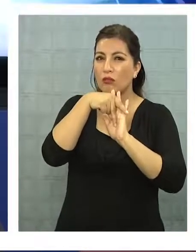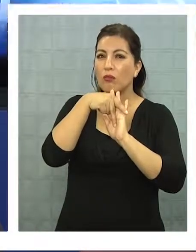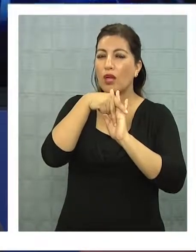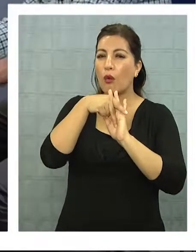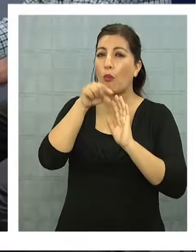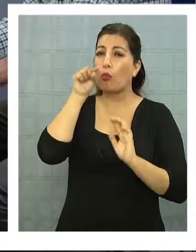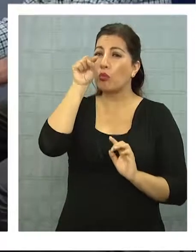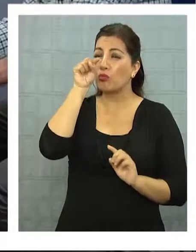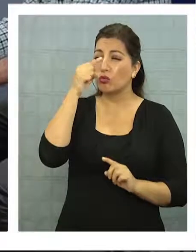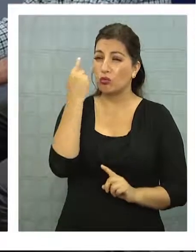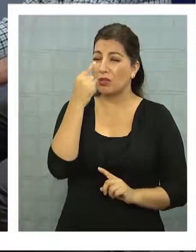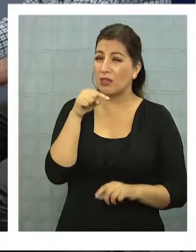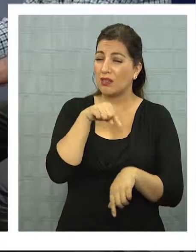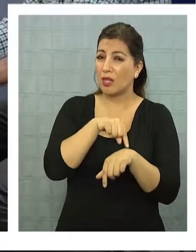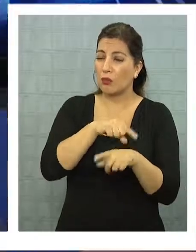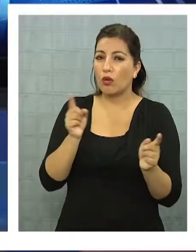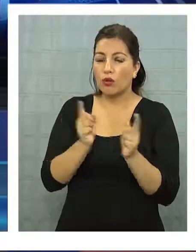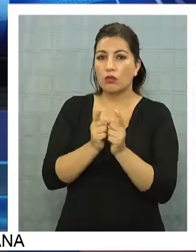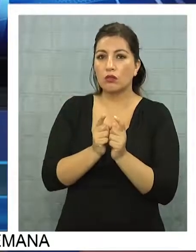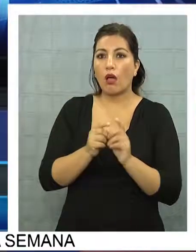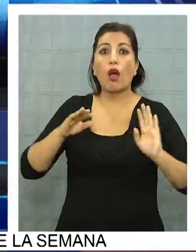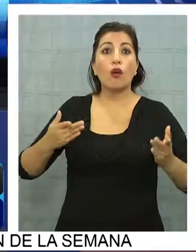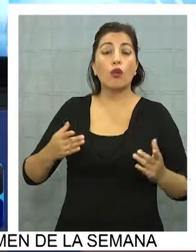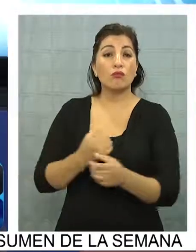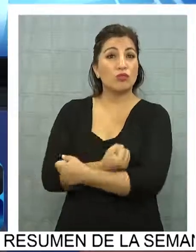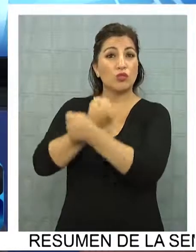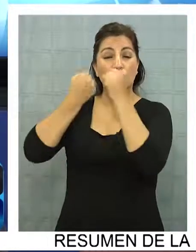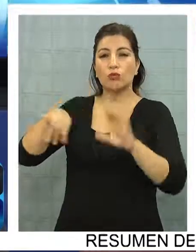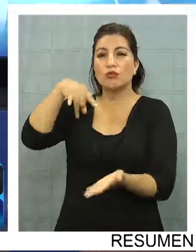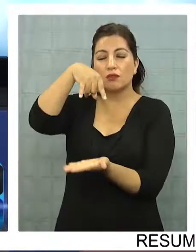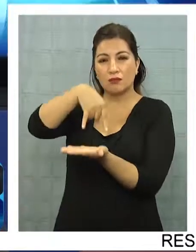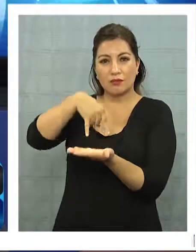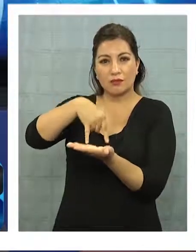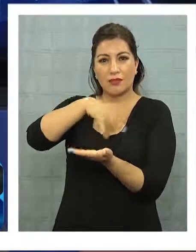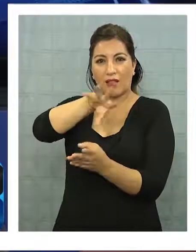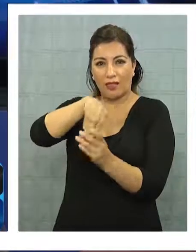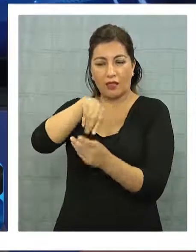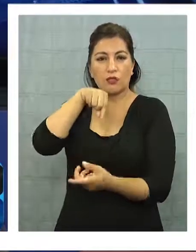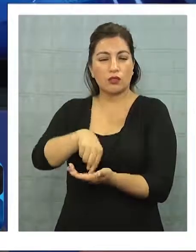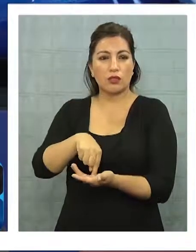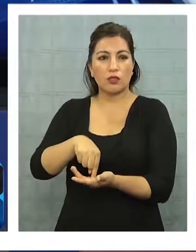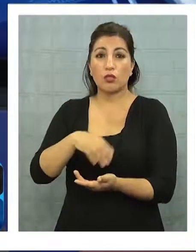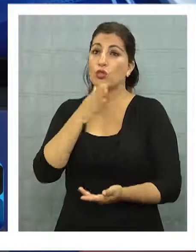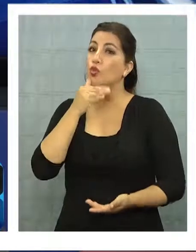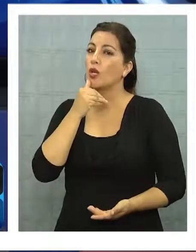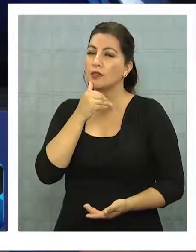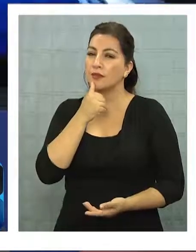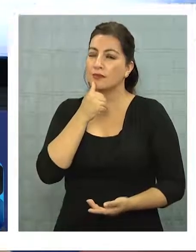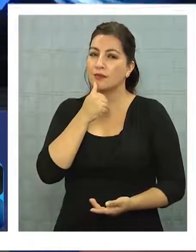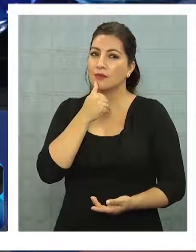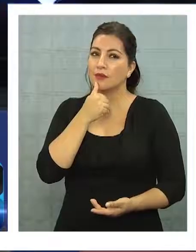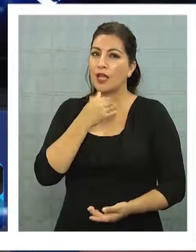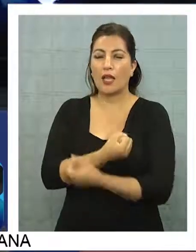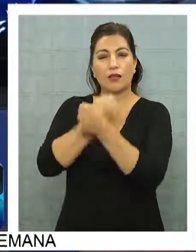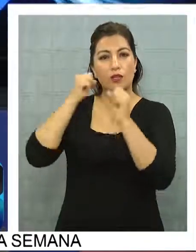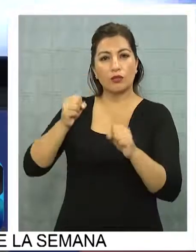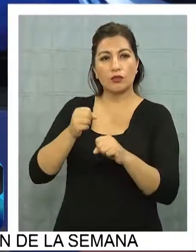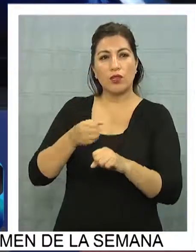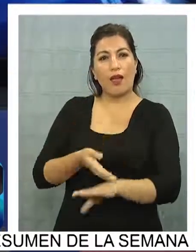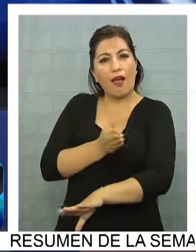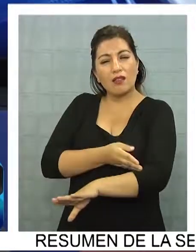debería ocurrir. Yo creo que, mire, este asunto hay que resolverlo de la manera mucho más práctica, creo yo. O me parece bien una